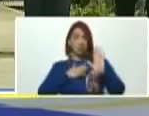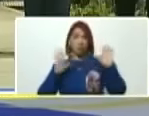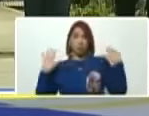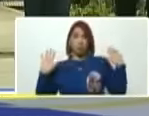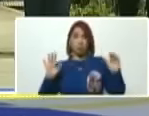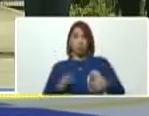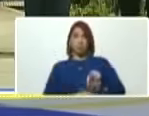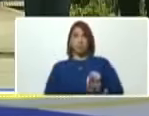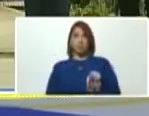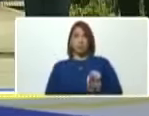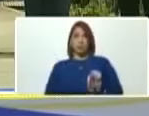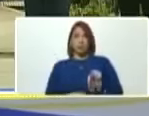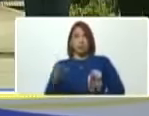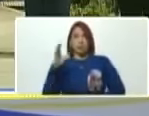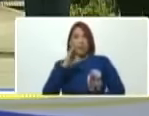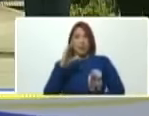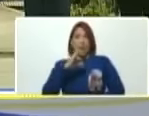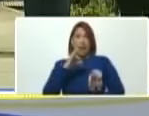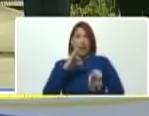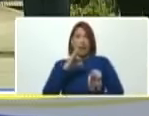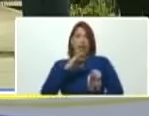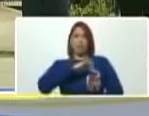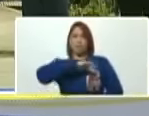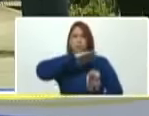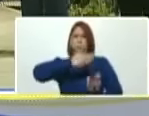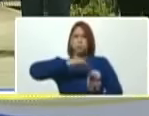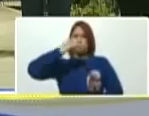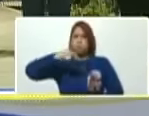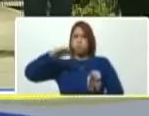Caracas es una formación montañosa, de montaña,